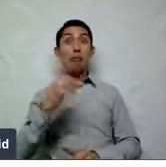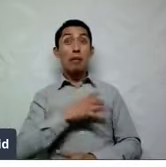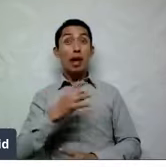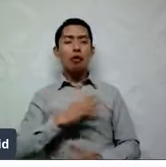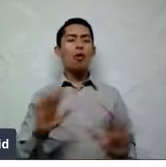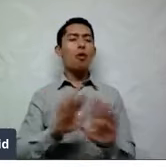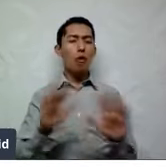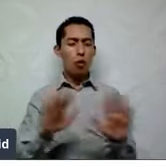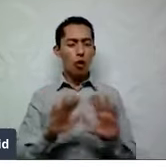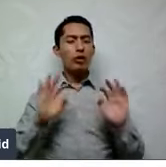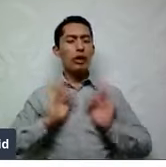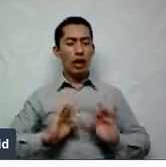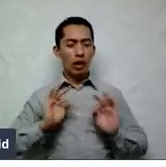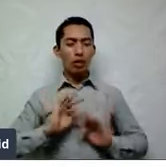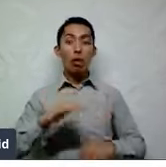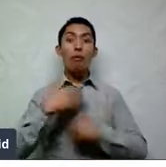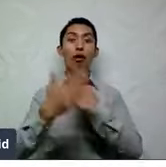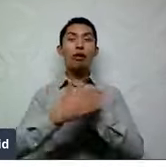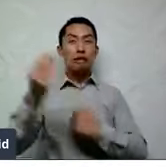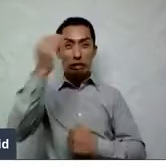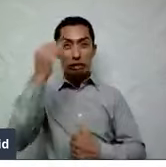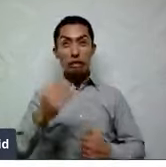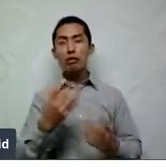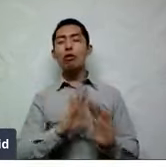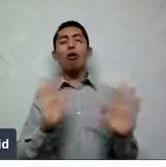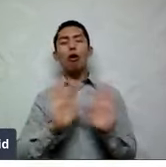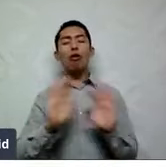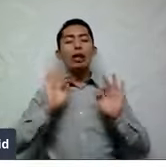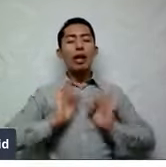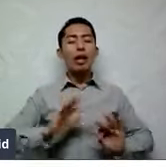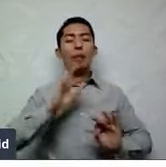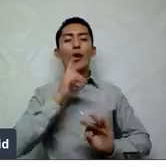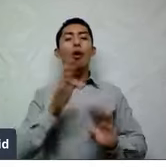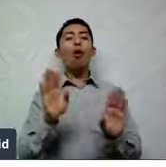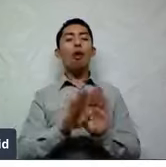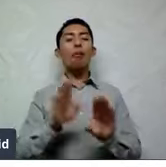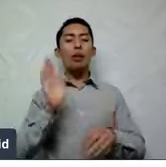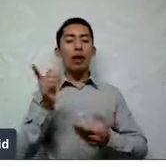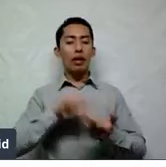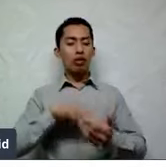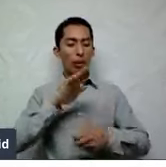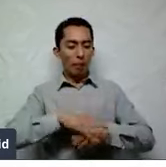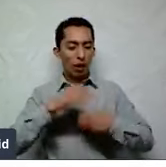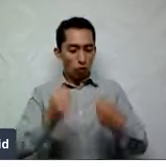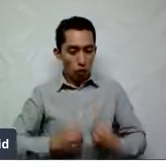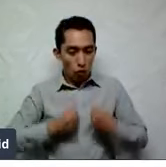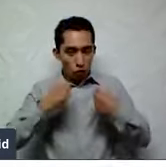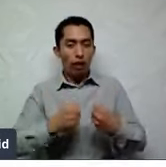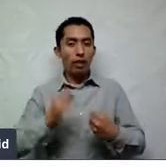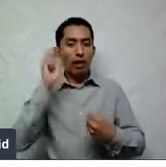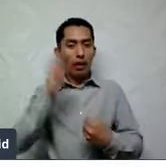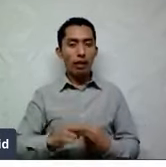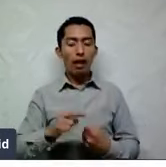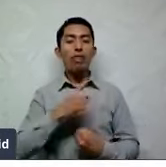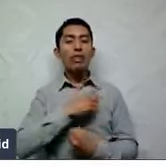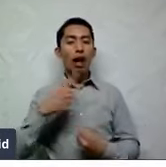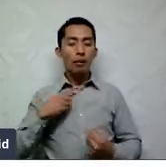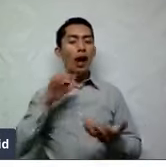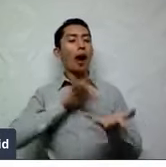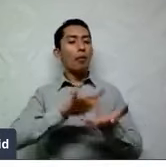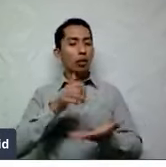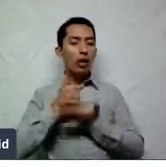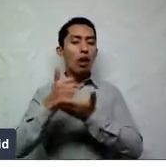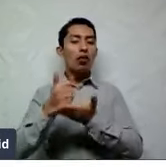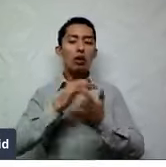quiere decir que viene algo terrible, no. Tenemos que ponernos más fuertes, más sólidos, ser muy solidarios entre